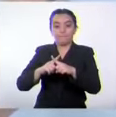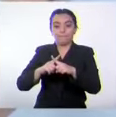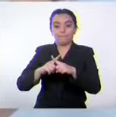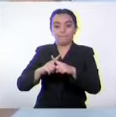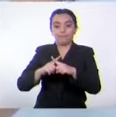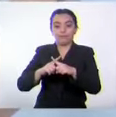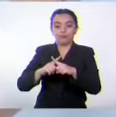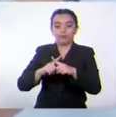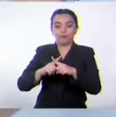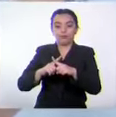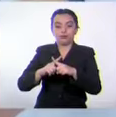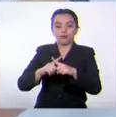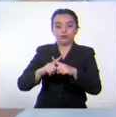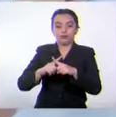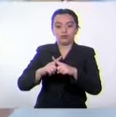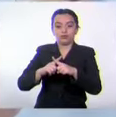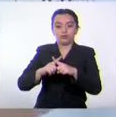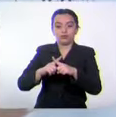solución